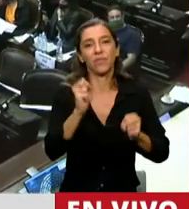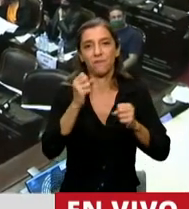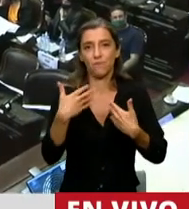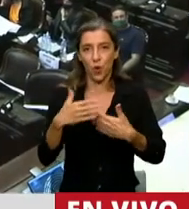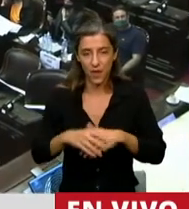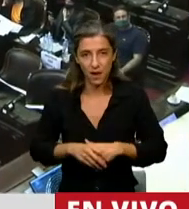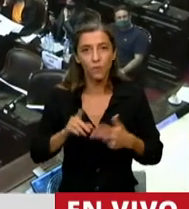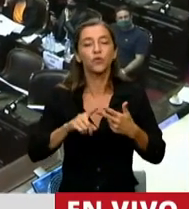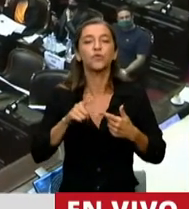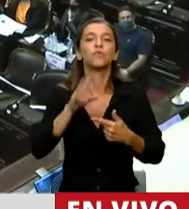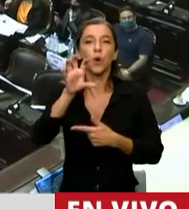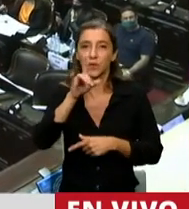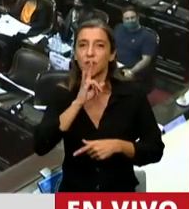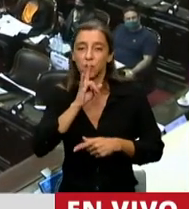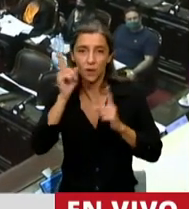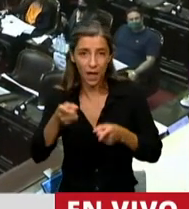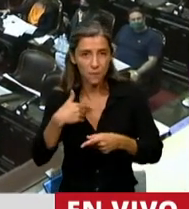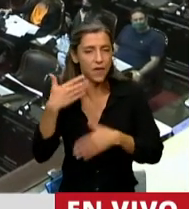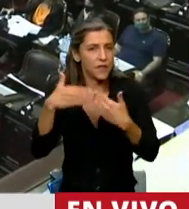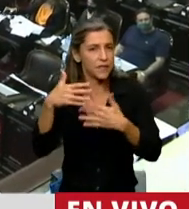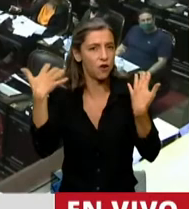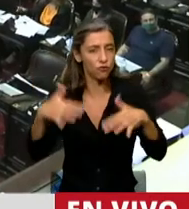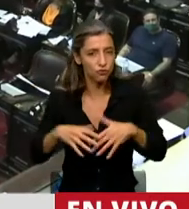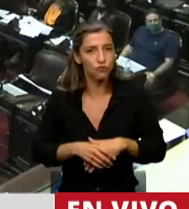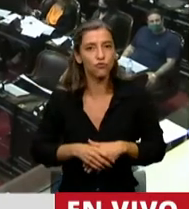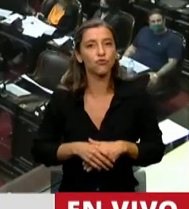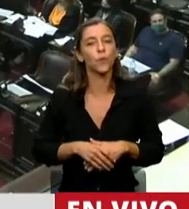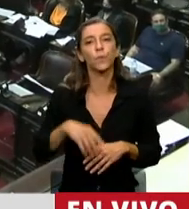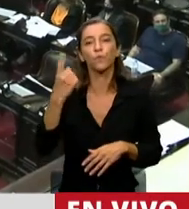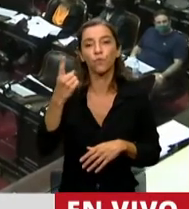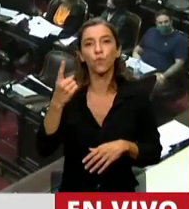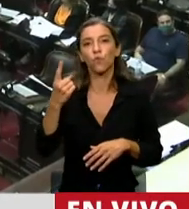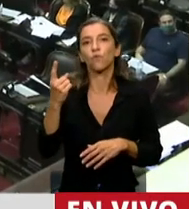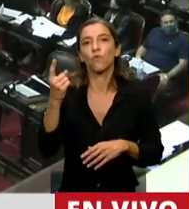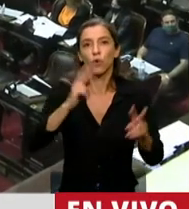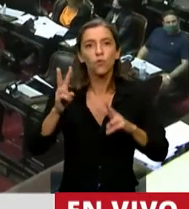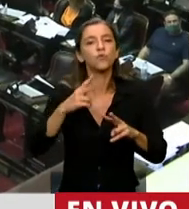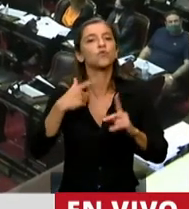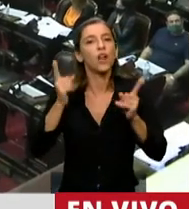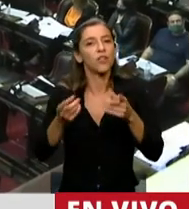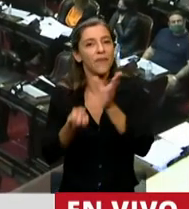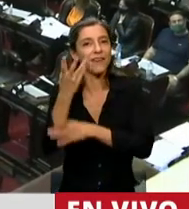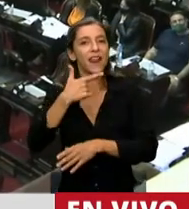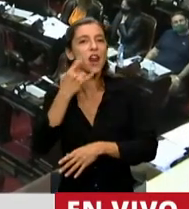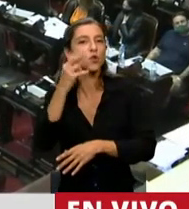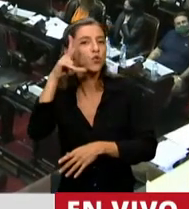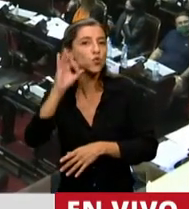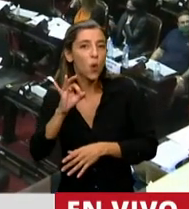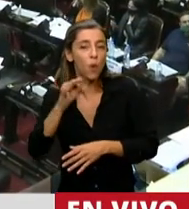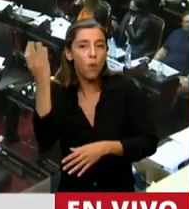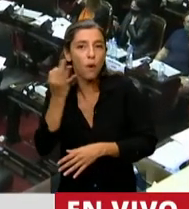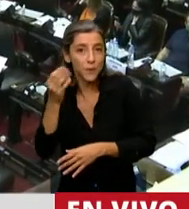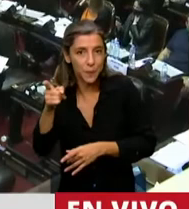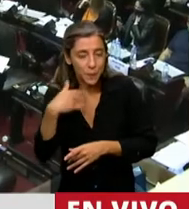pequeño desarrollo, dos palabras de esto. Uno es el intento de generar un suero a partir de una llama